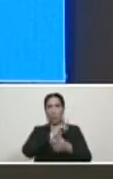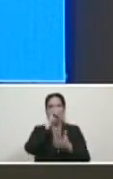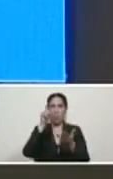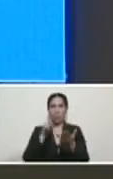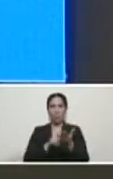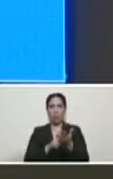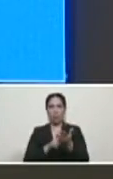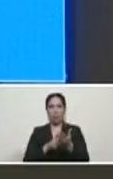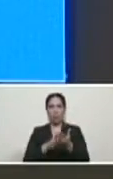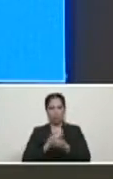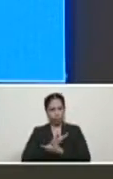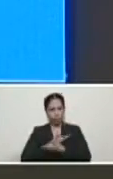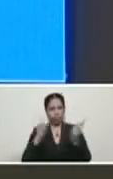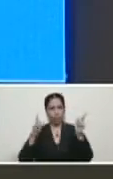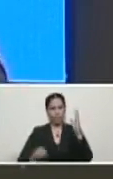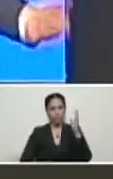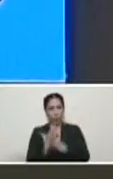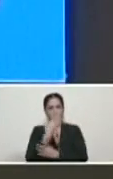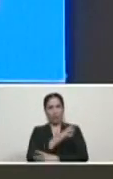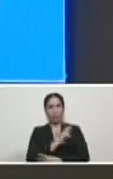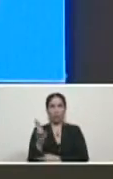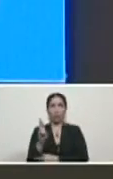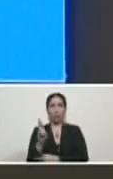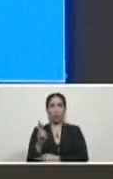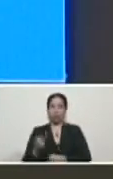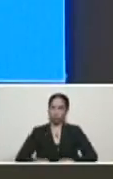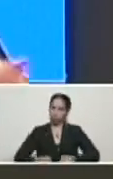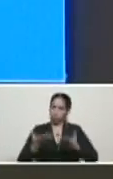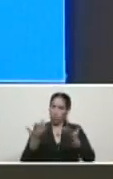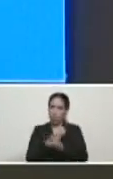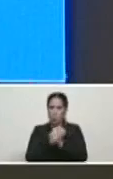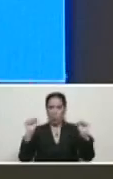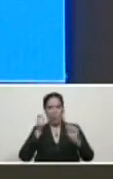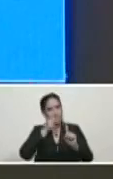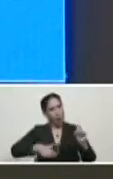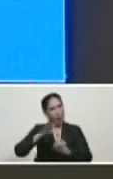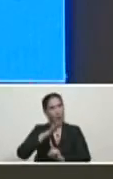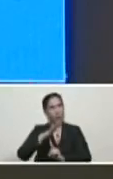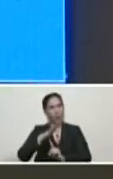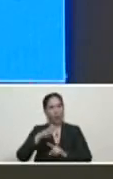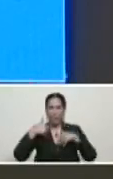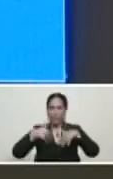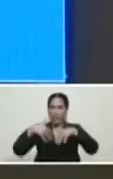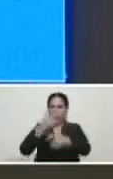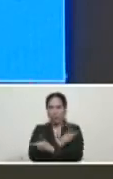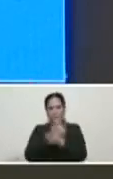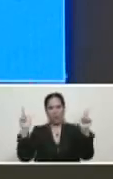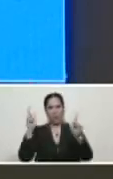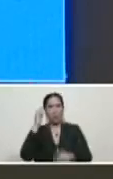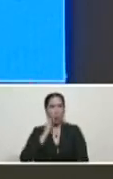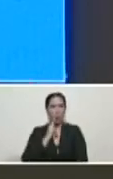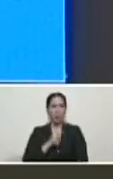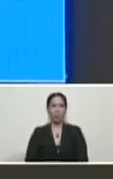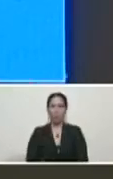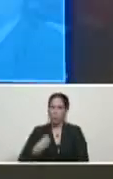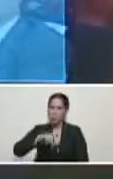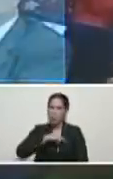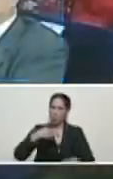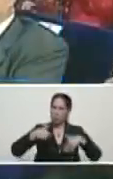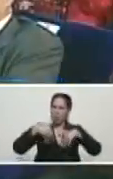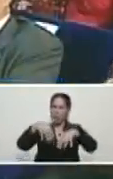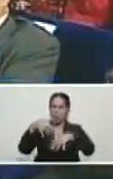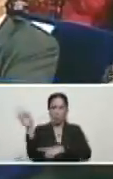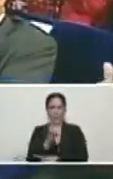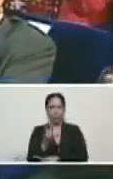para dar libertad y fundar república y entregarle la soberanía a los pueblos fue el ejército libertador de Bolívar, nuestro ejército,